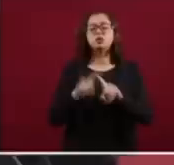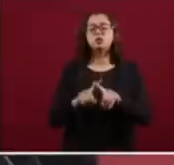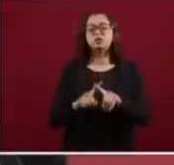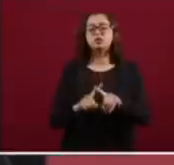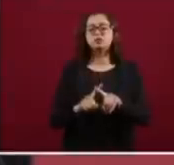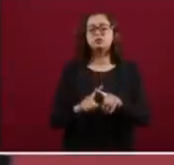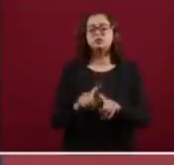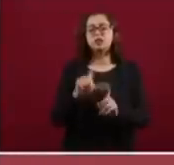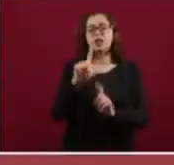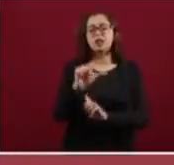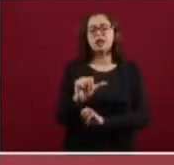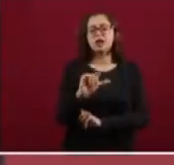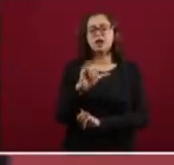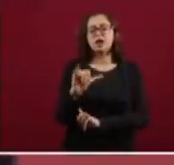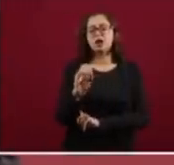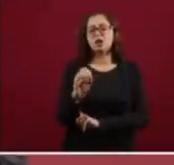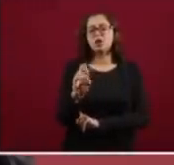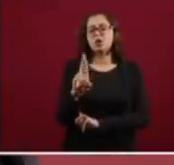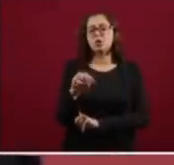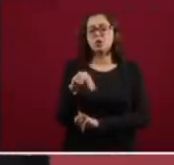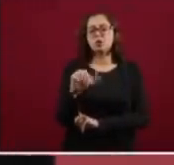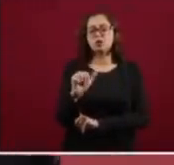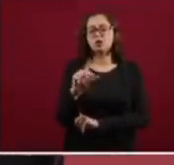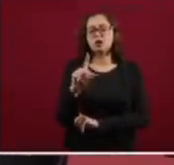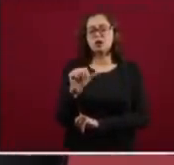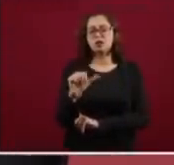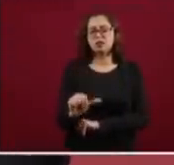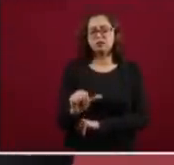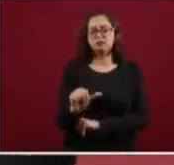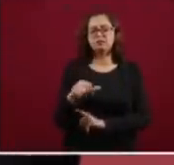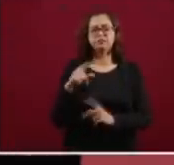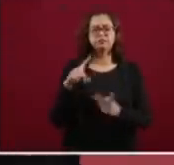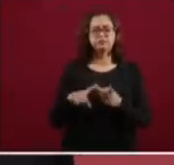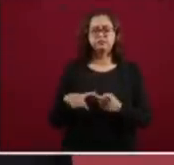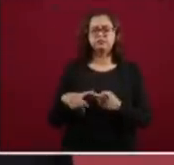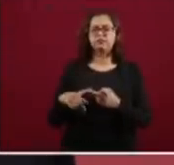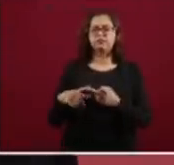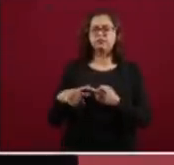jornada el éxodo por la democracia